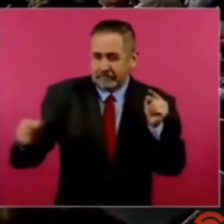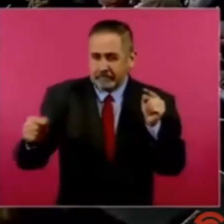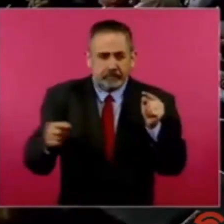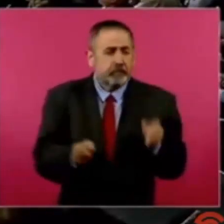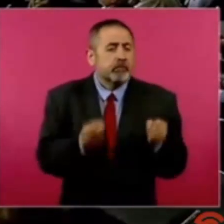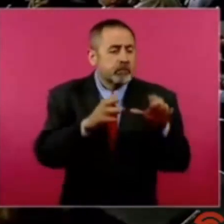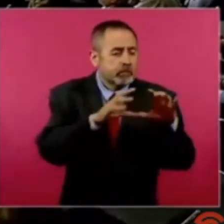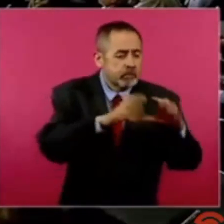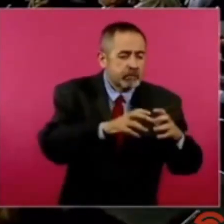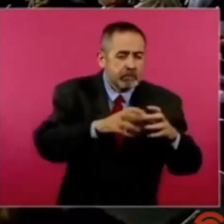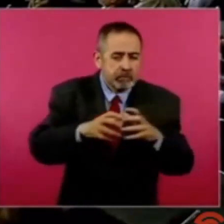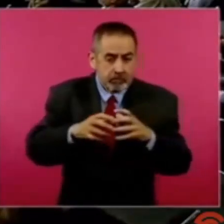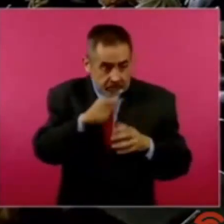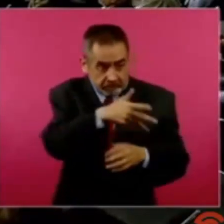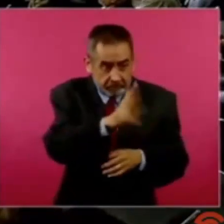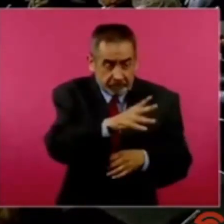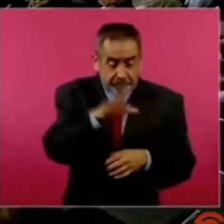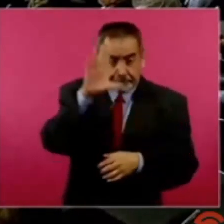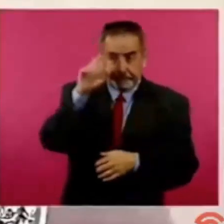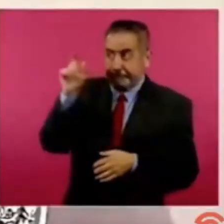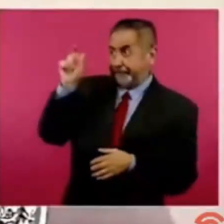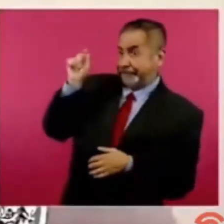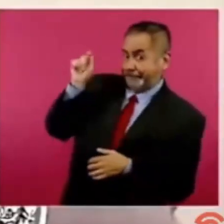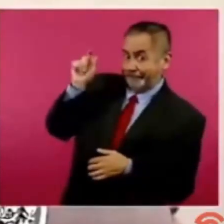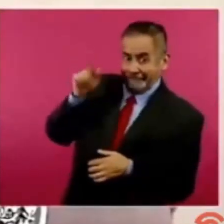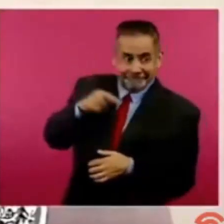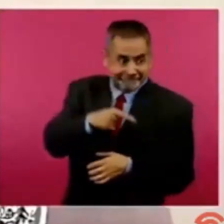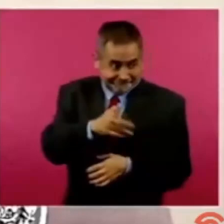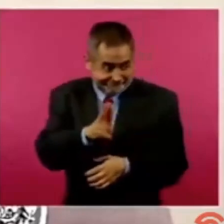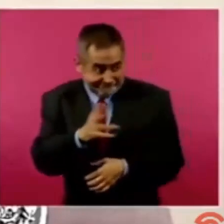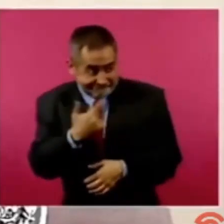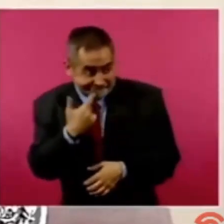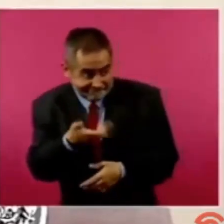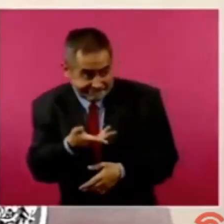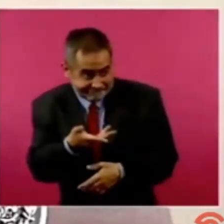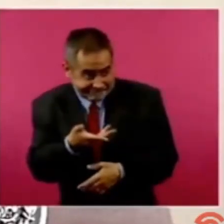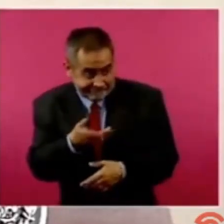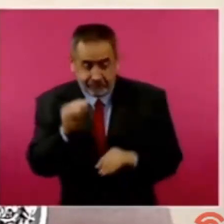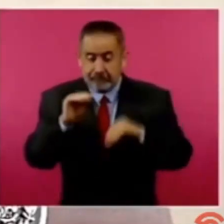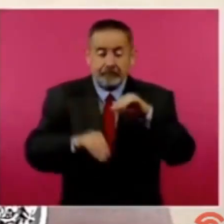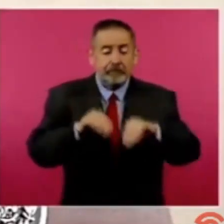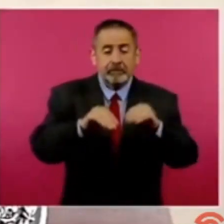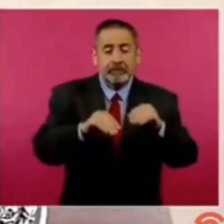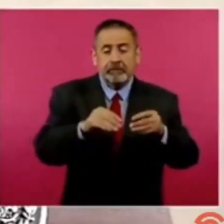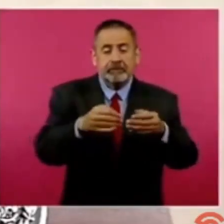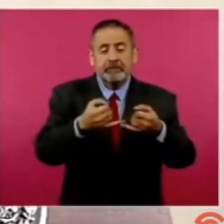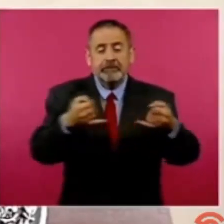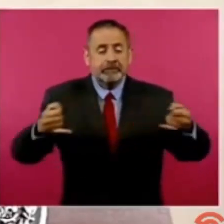¿Fue a tomarse la foto o no? ¿O está por ir? Está por ir todavía. Sí.